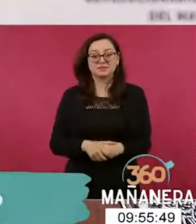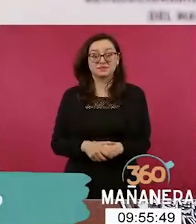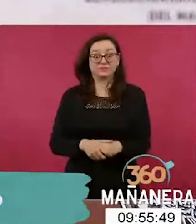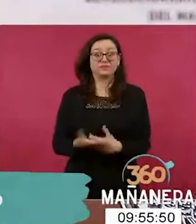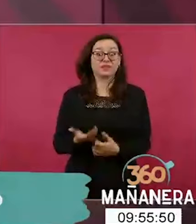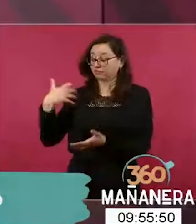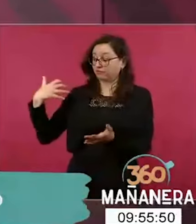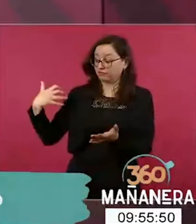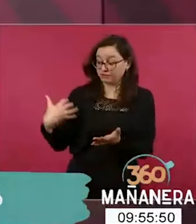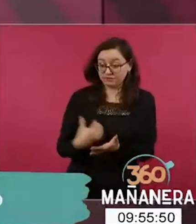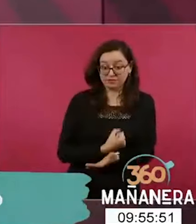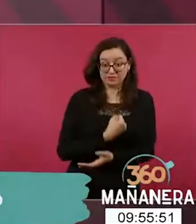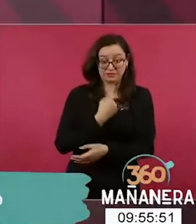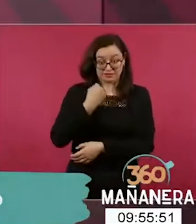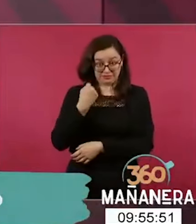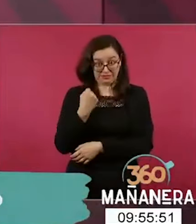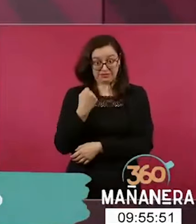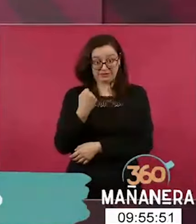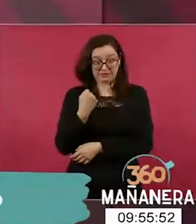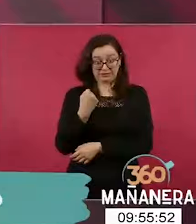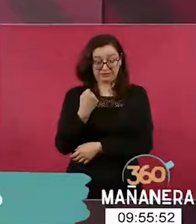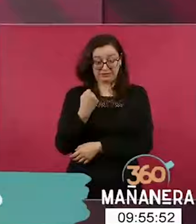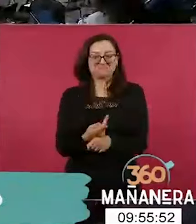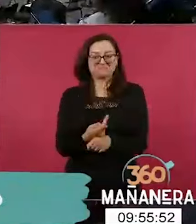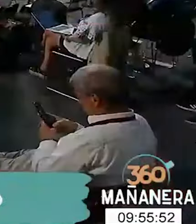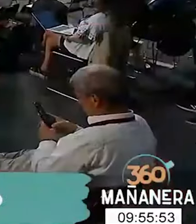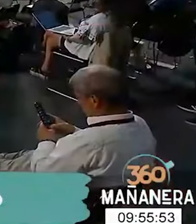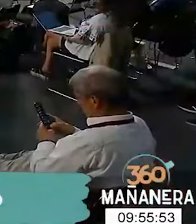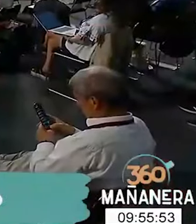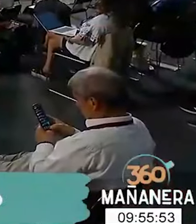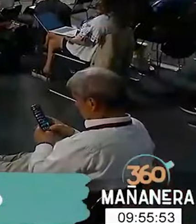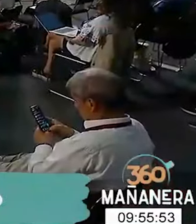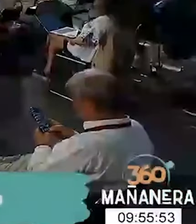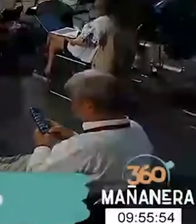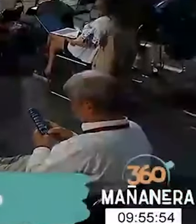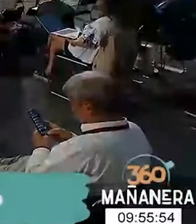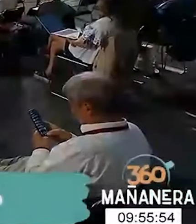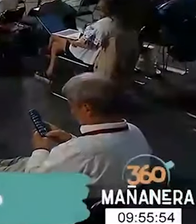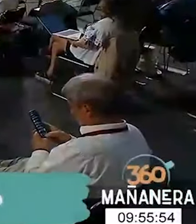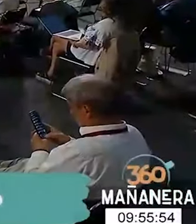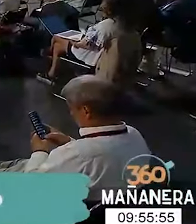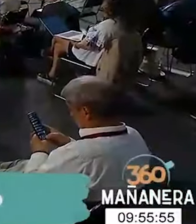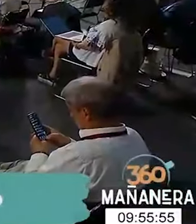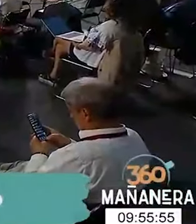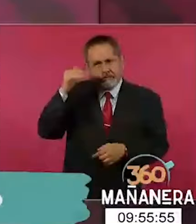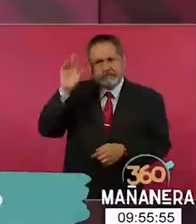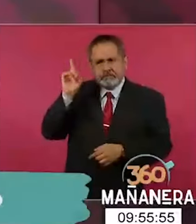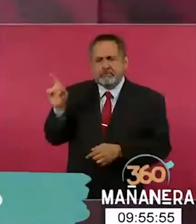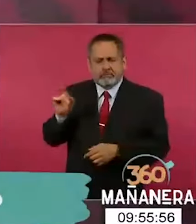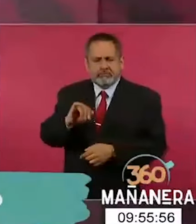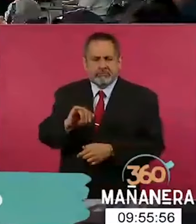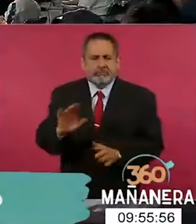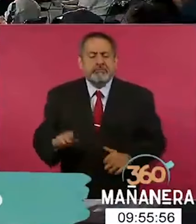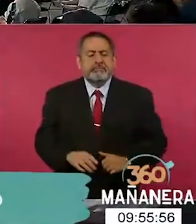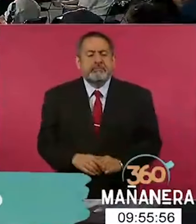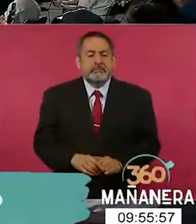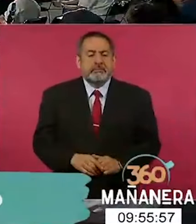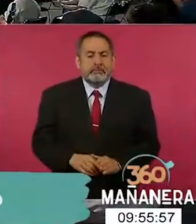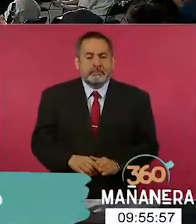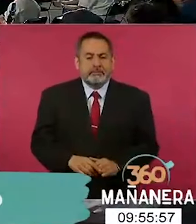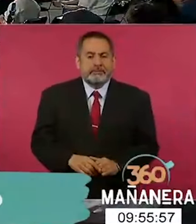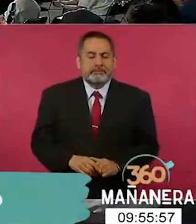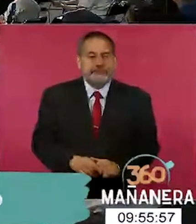triunfamos el 188 se subió el dólar es